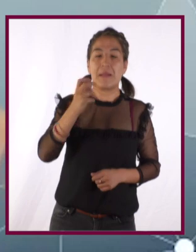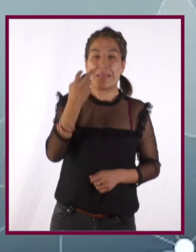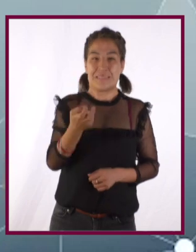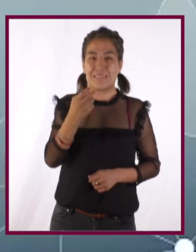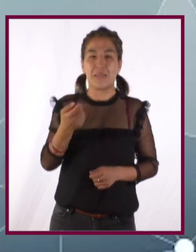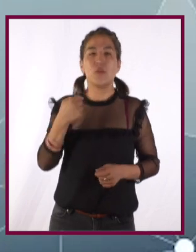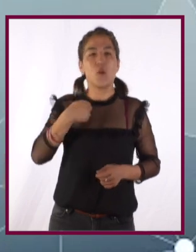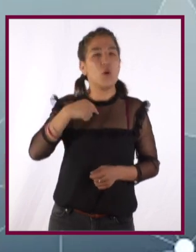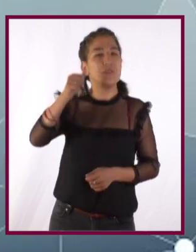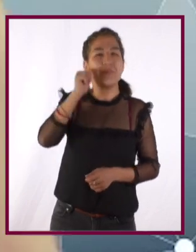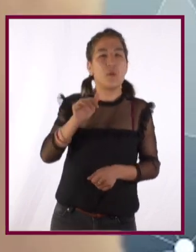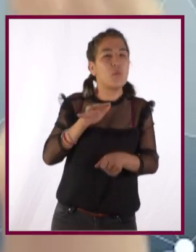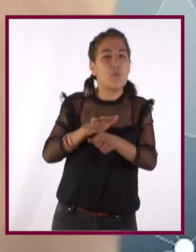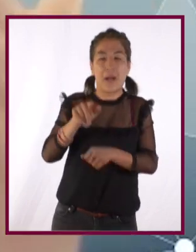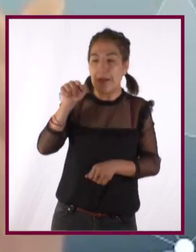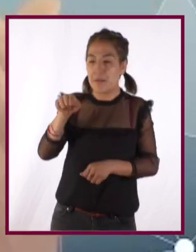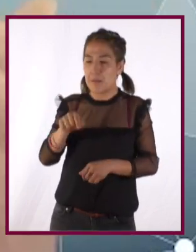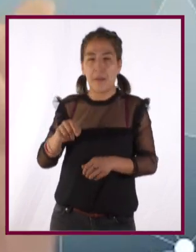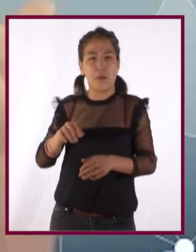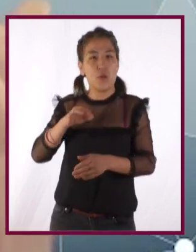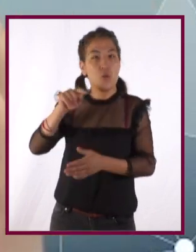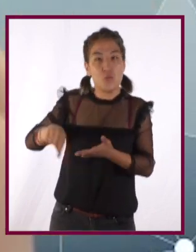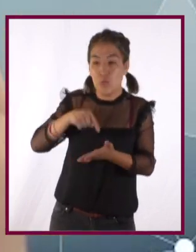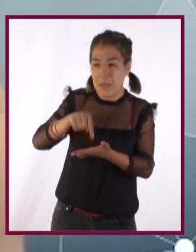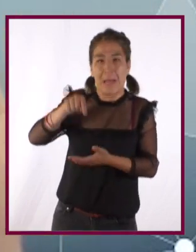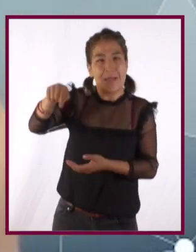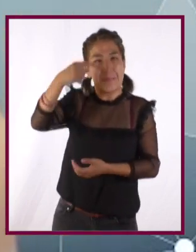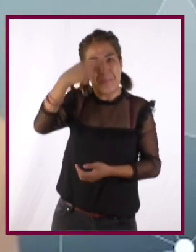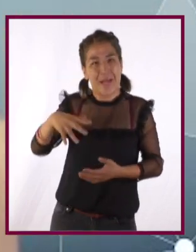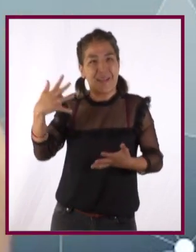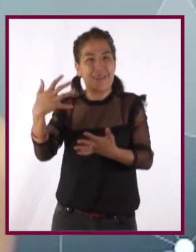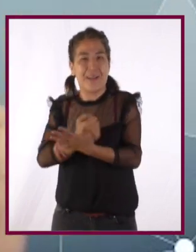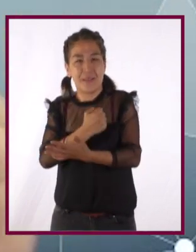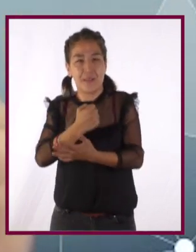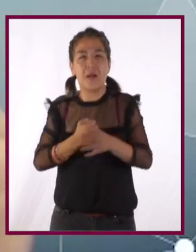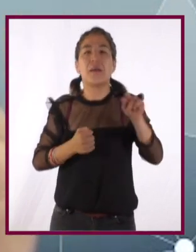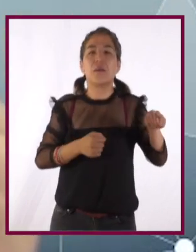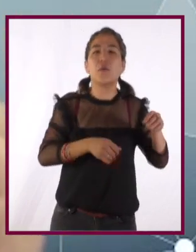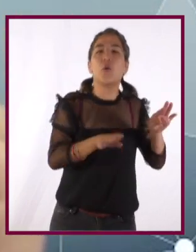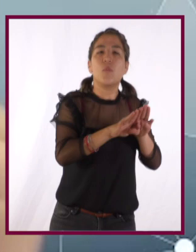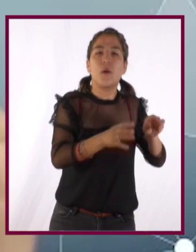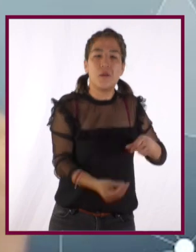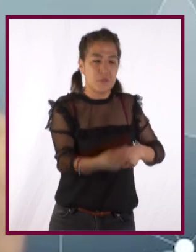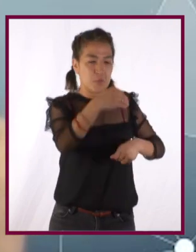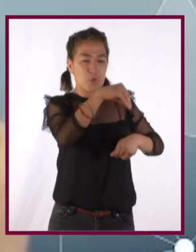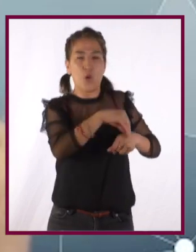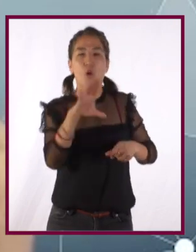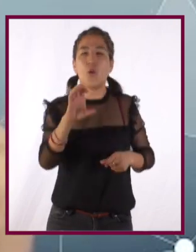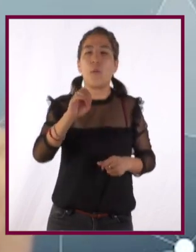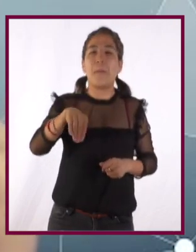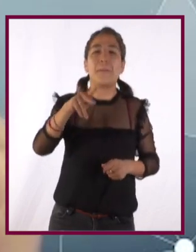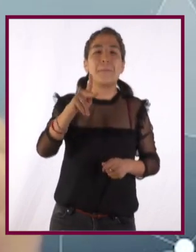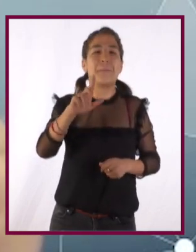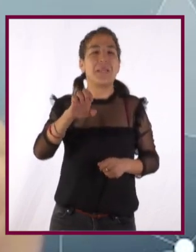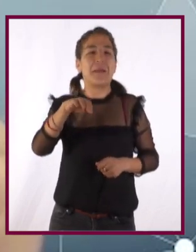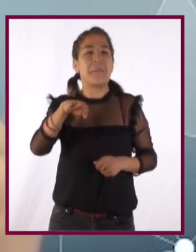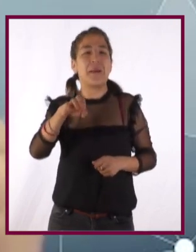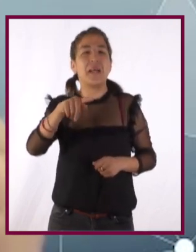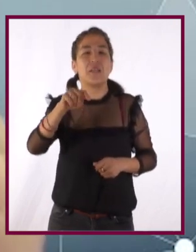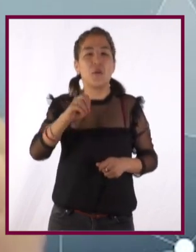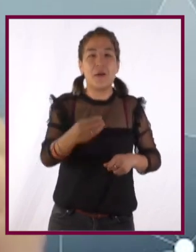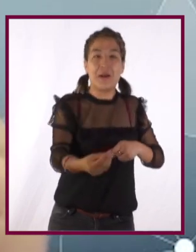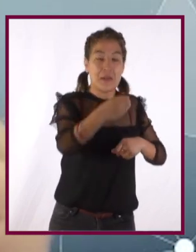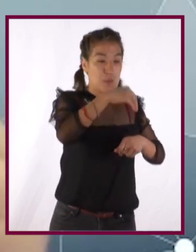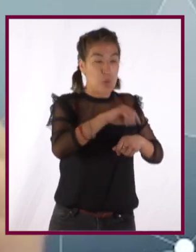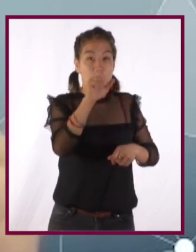el cual yo siempre voy a tener una posición ganadora, y el complemento, es decir, el conjunto